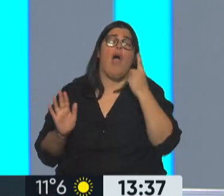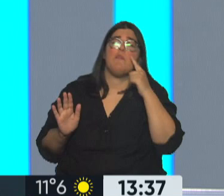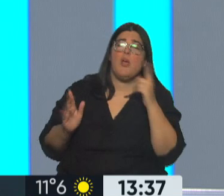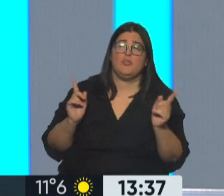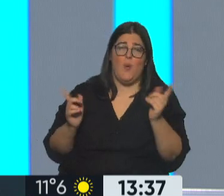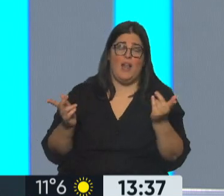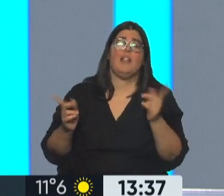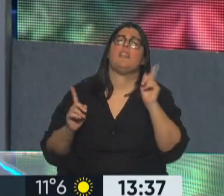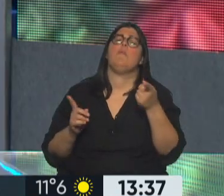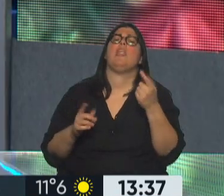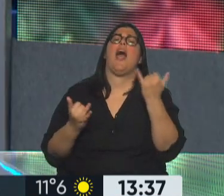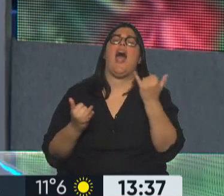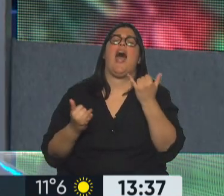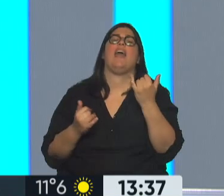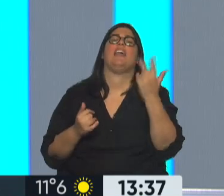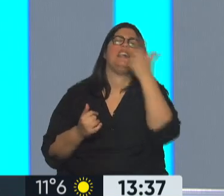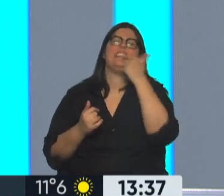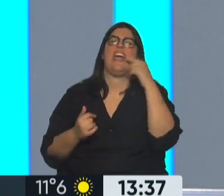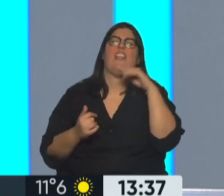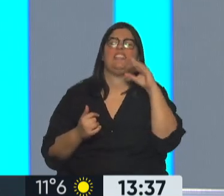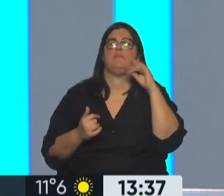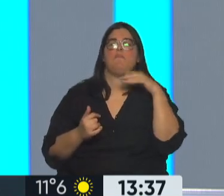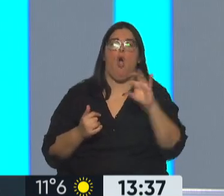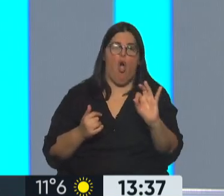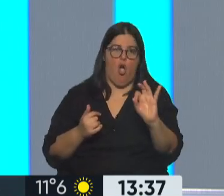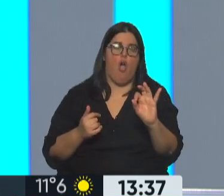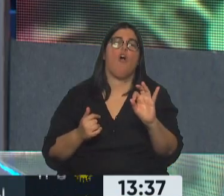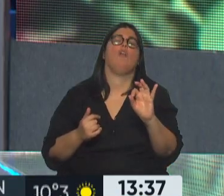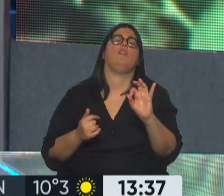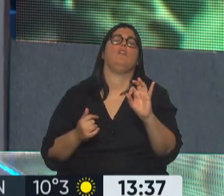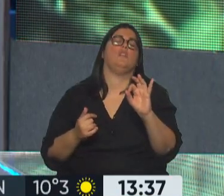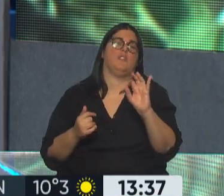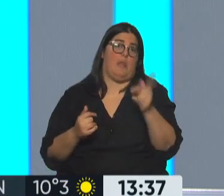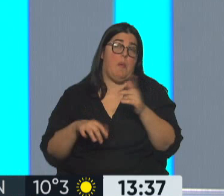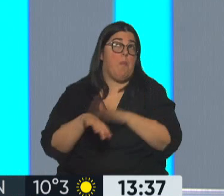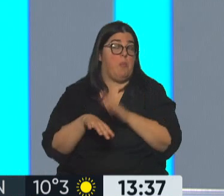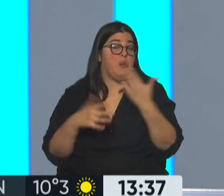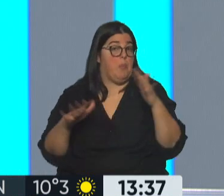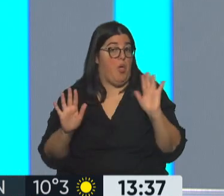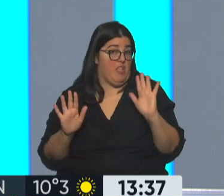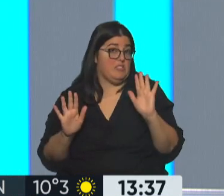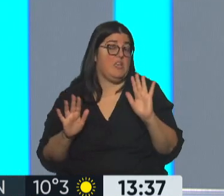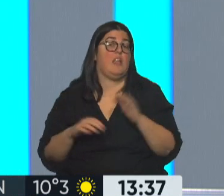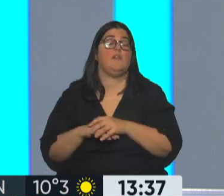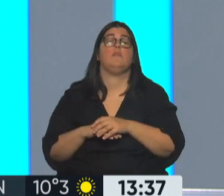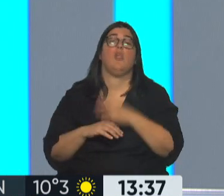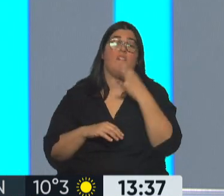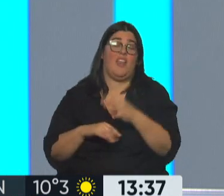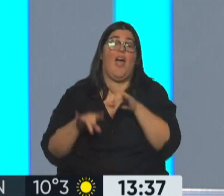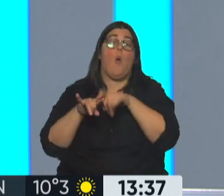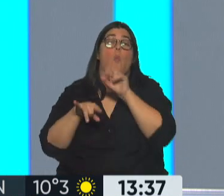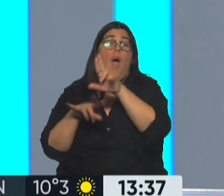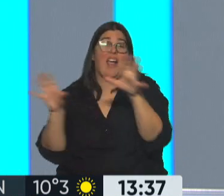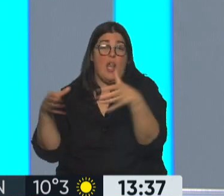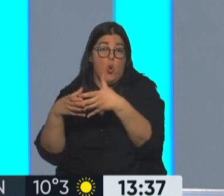yihadismo, aunque ellos probablemente se También. lo reivindicarían si hubieran hecho un atentado, Seguro, ¿no? seguramente. Pero el enfrentamiento de Wagner en África tiene que ver con